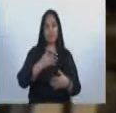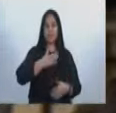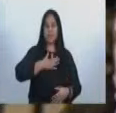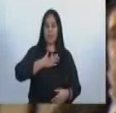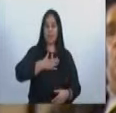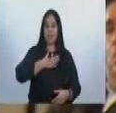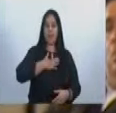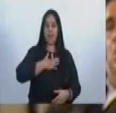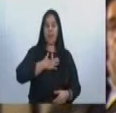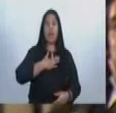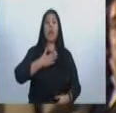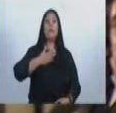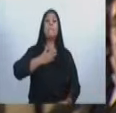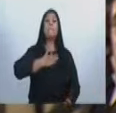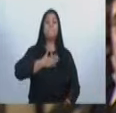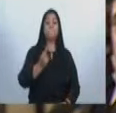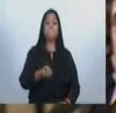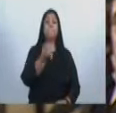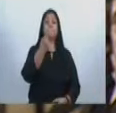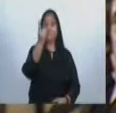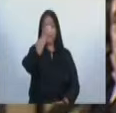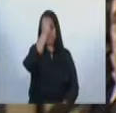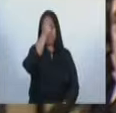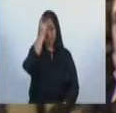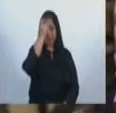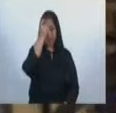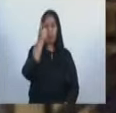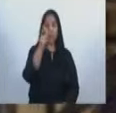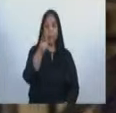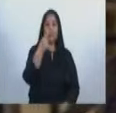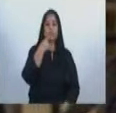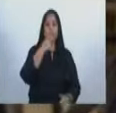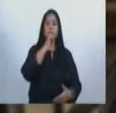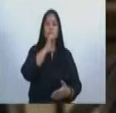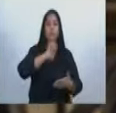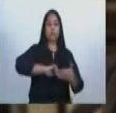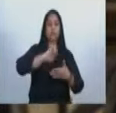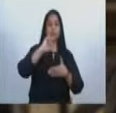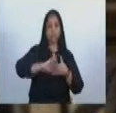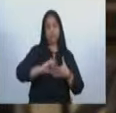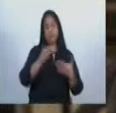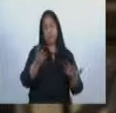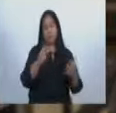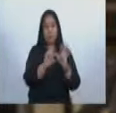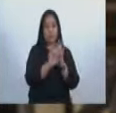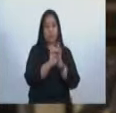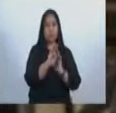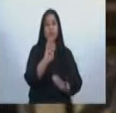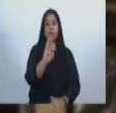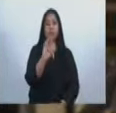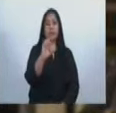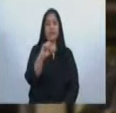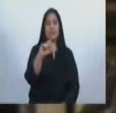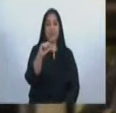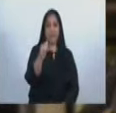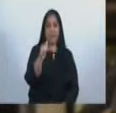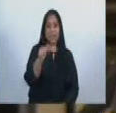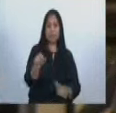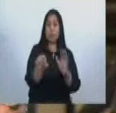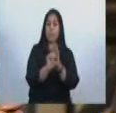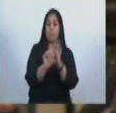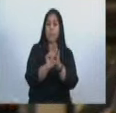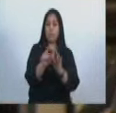Eh mi primer empleo que es una es un programa digamos es una beca en donde lo que